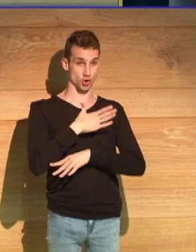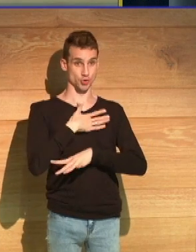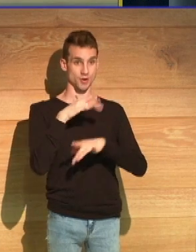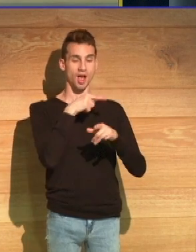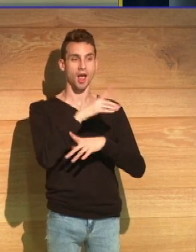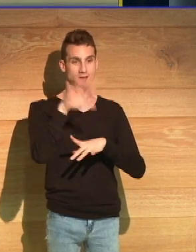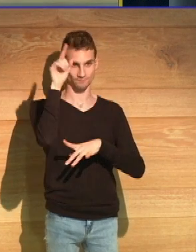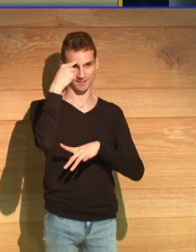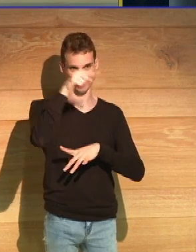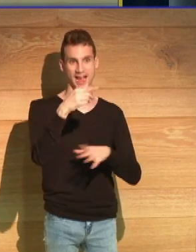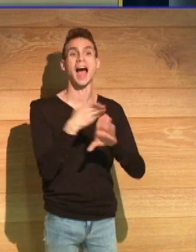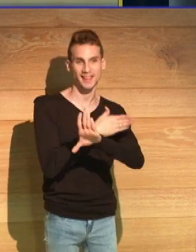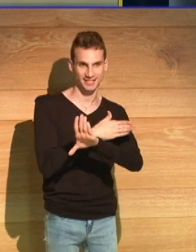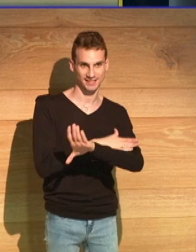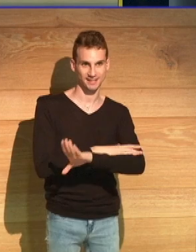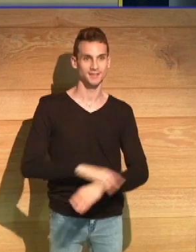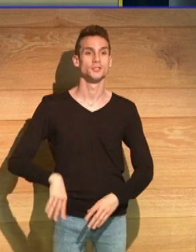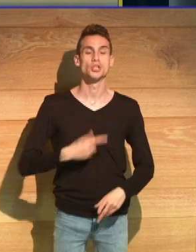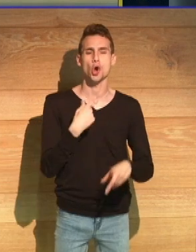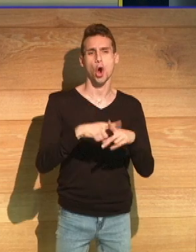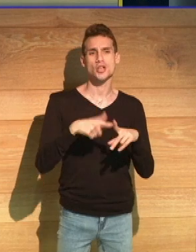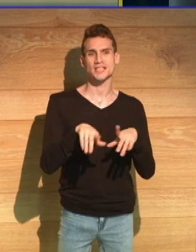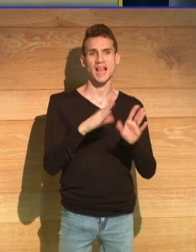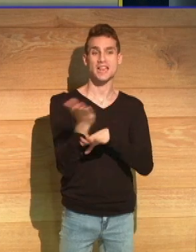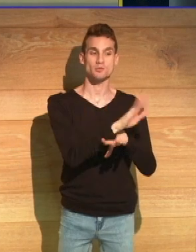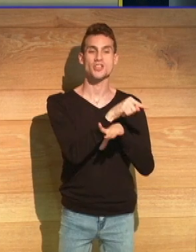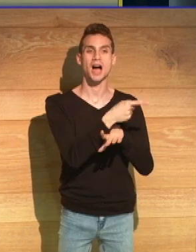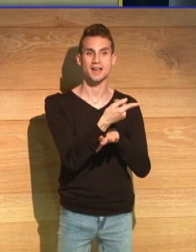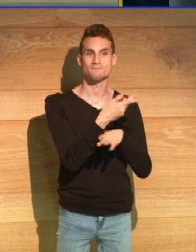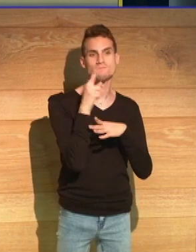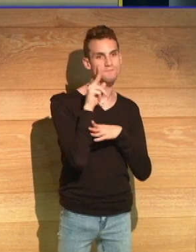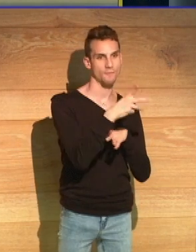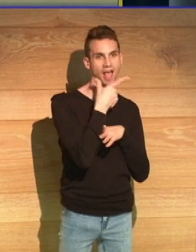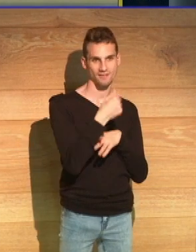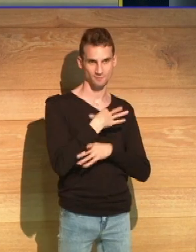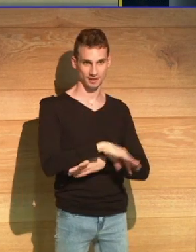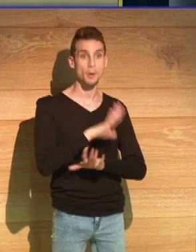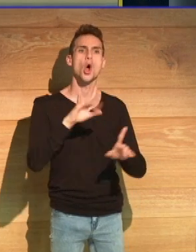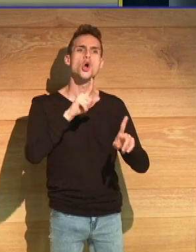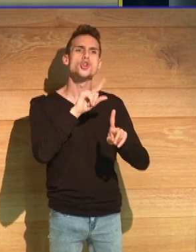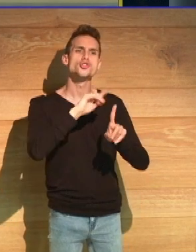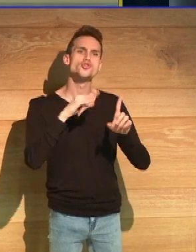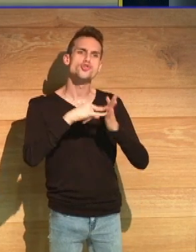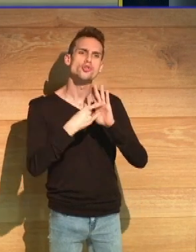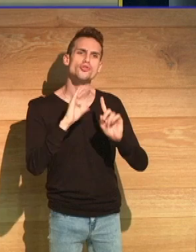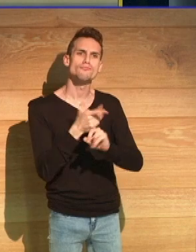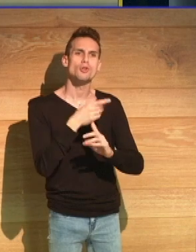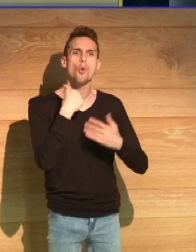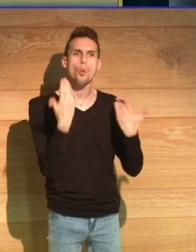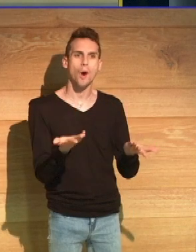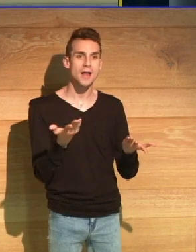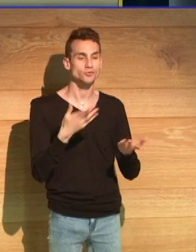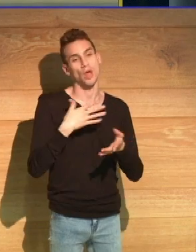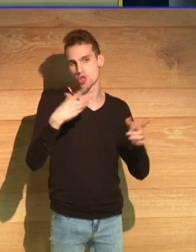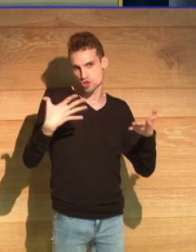y son algunas de las cosas que reflejáis en la exposición. Pero ¿cuáles son las soluciones o algunas de ellas? No hace falta que a lo mejor me las comentes